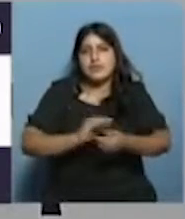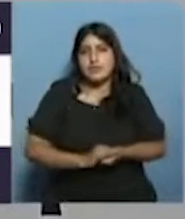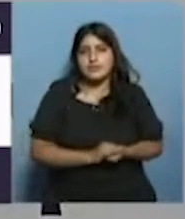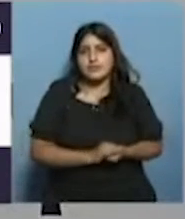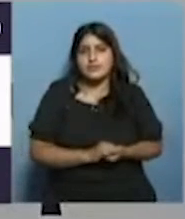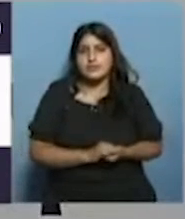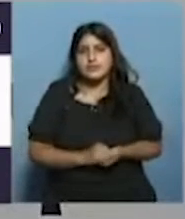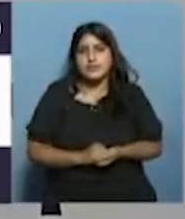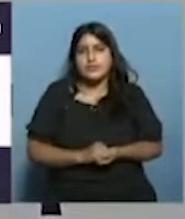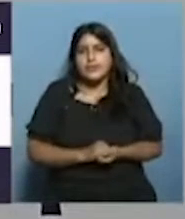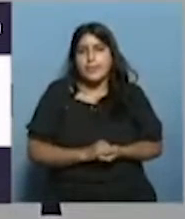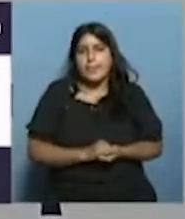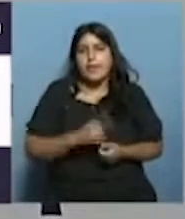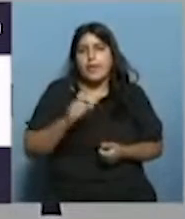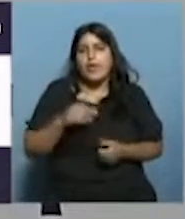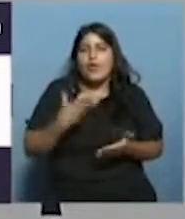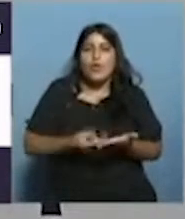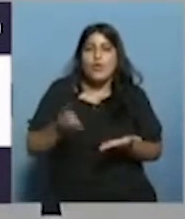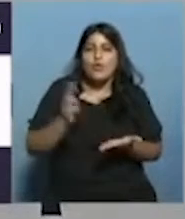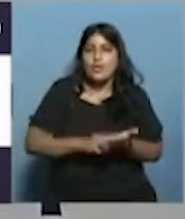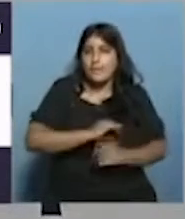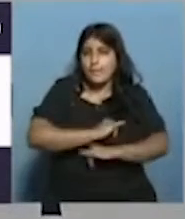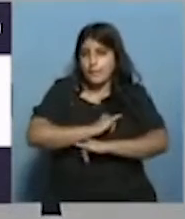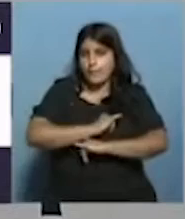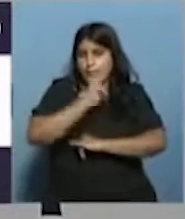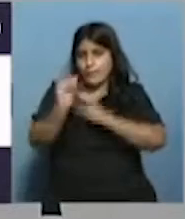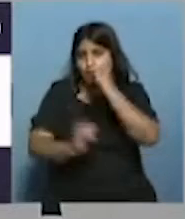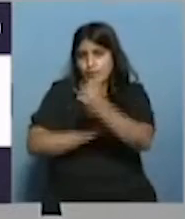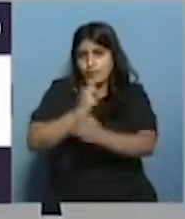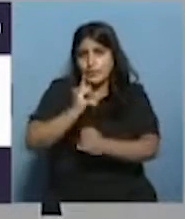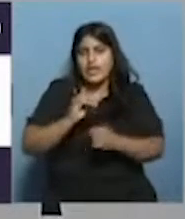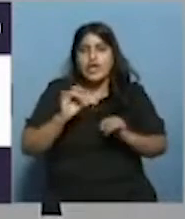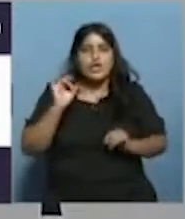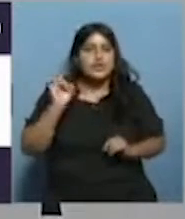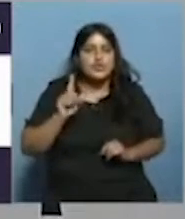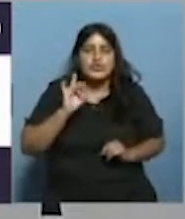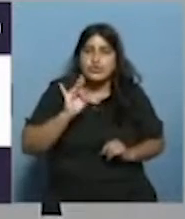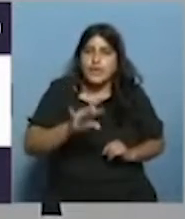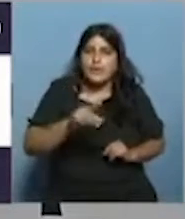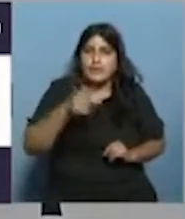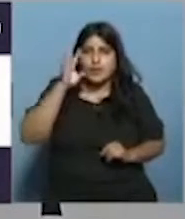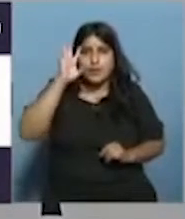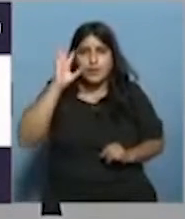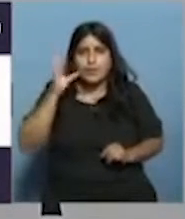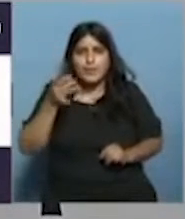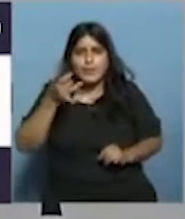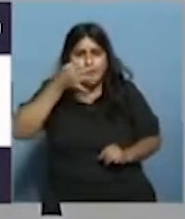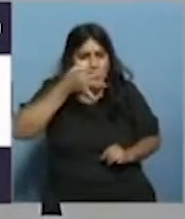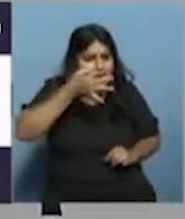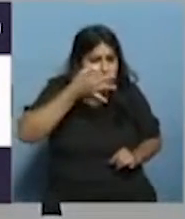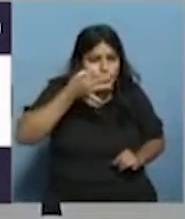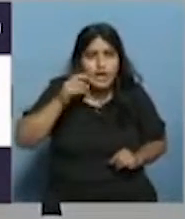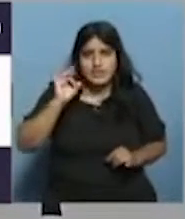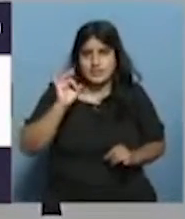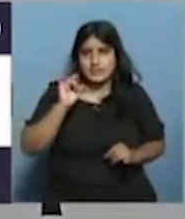es muy importante porque, vuelvo a reiterar, no solamente porque me vayan a controlar, sino porque puedo seguir contagiando a personas